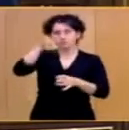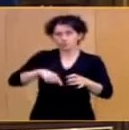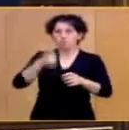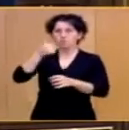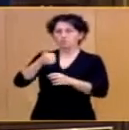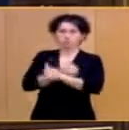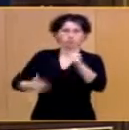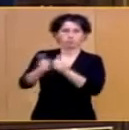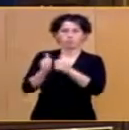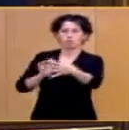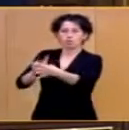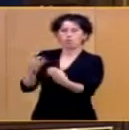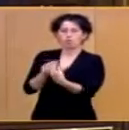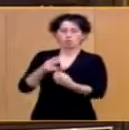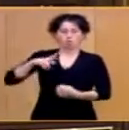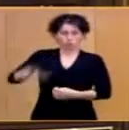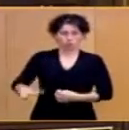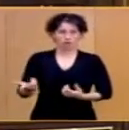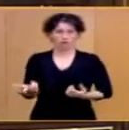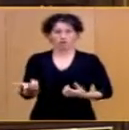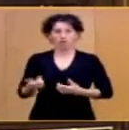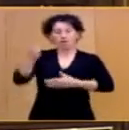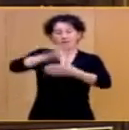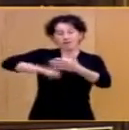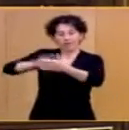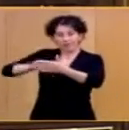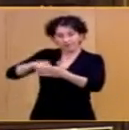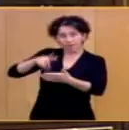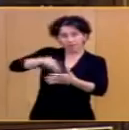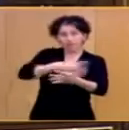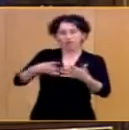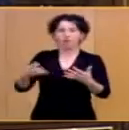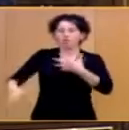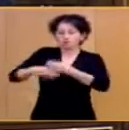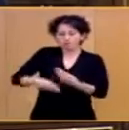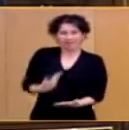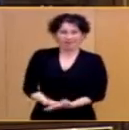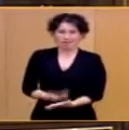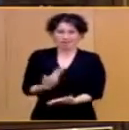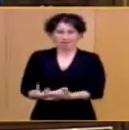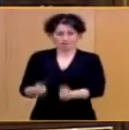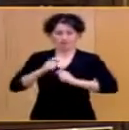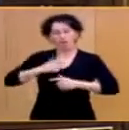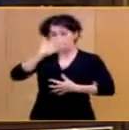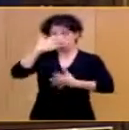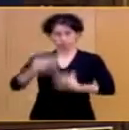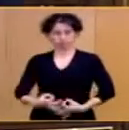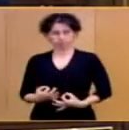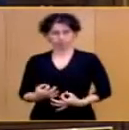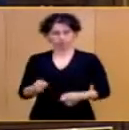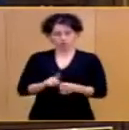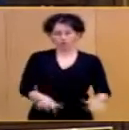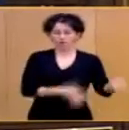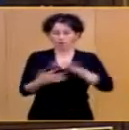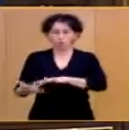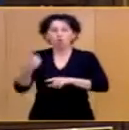Portugal. Un calendario acompañado de una garantía imprescindible que lo haga creíble. Asegurar la plena ejecución de lo